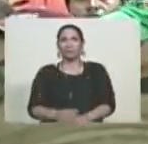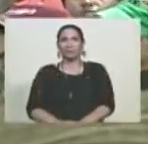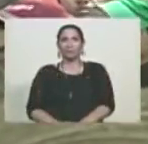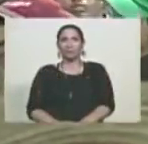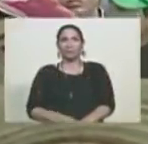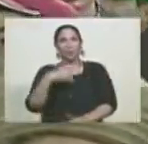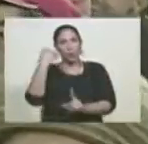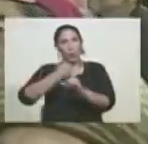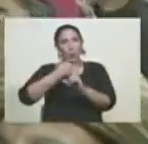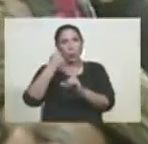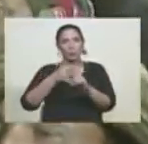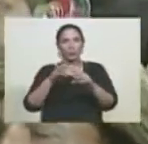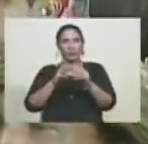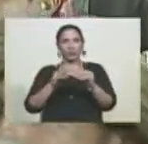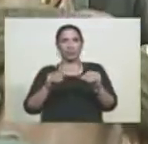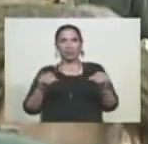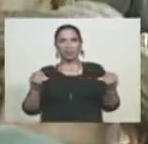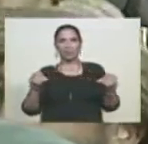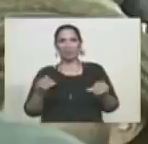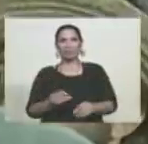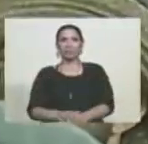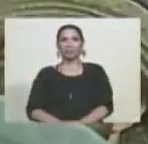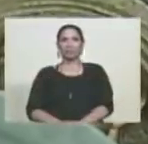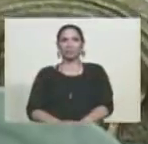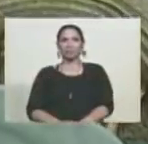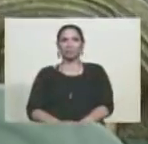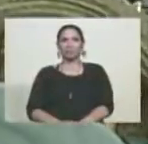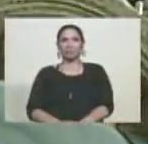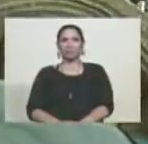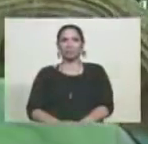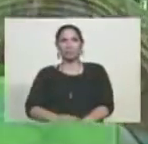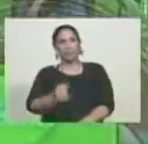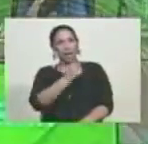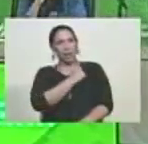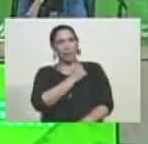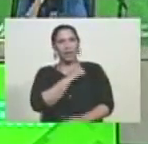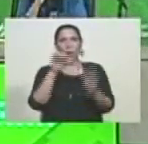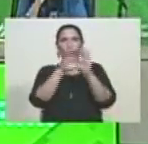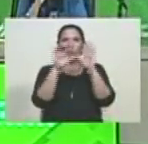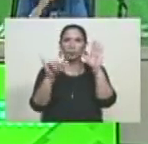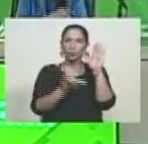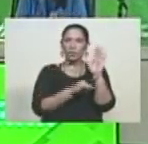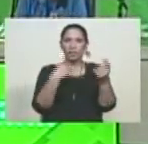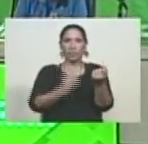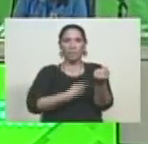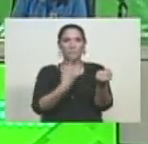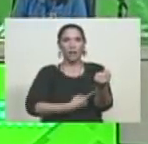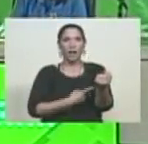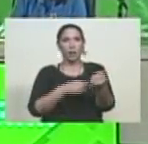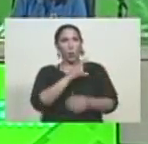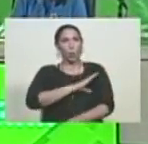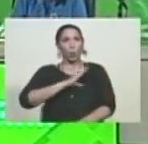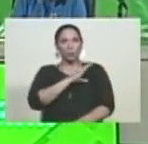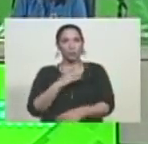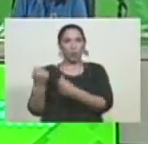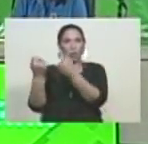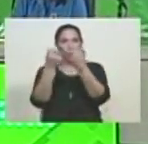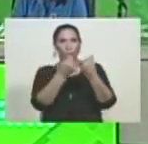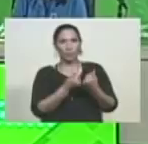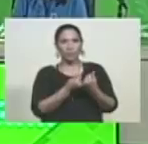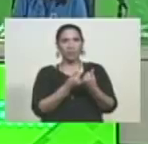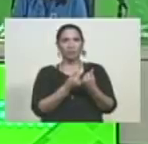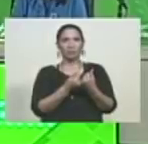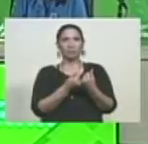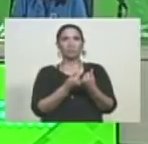La lucha por la tierra, camaradas constituyentes, hermanos, de la Comisión de Economía, de la